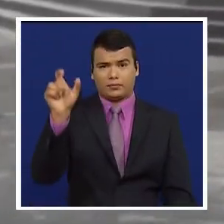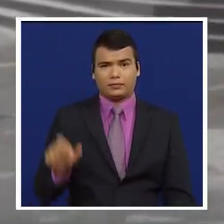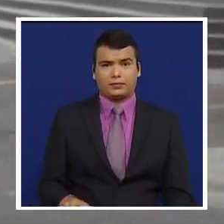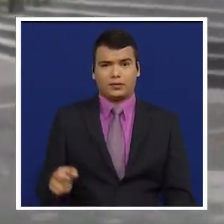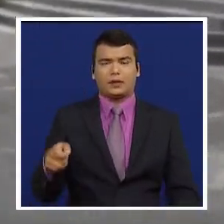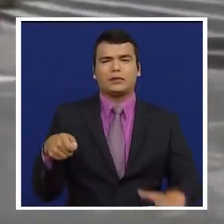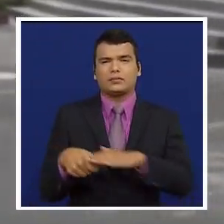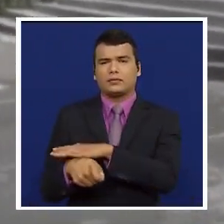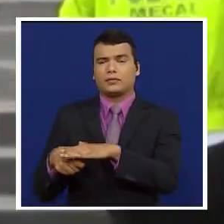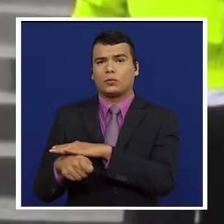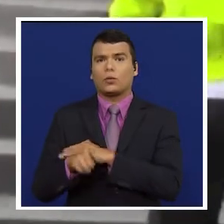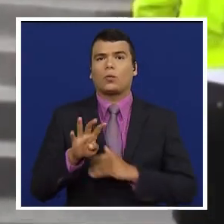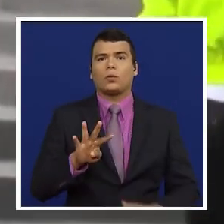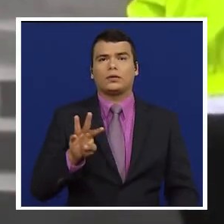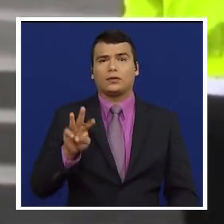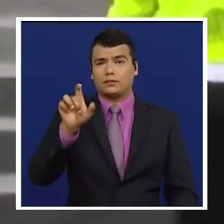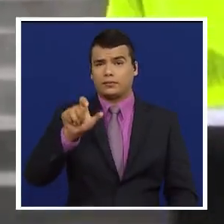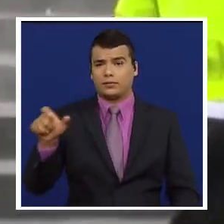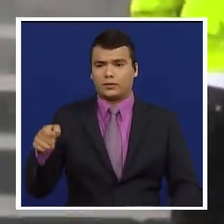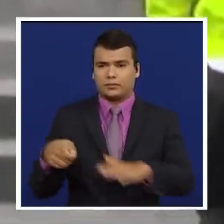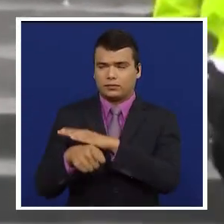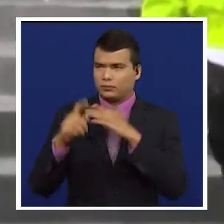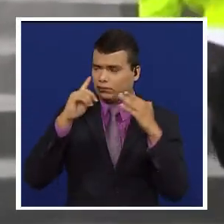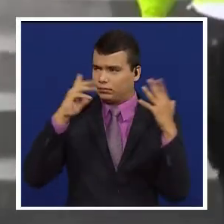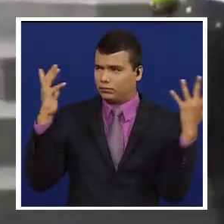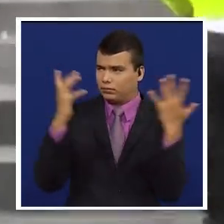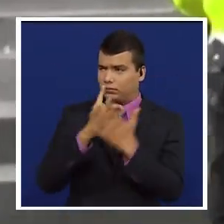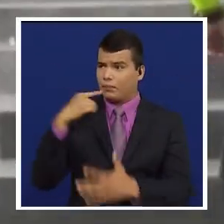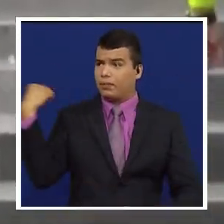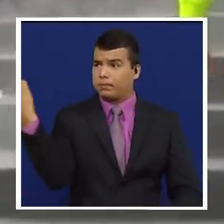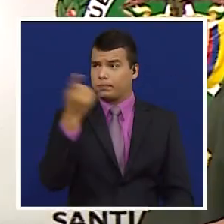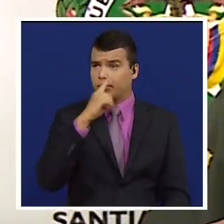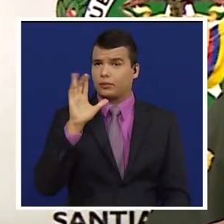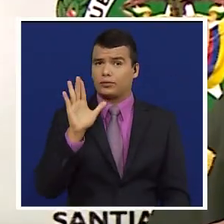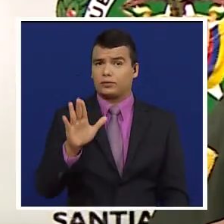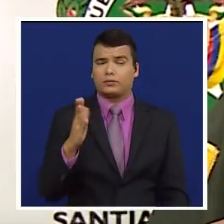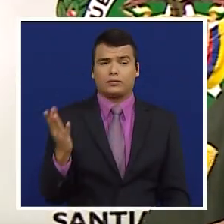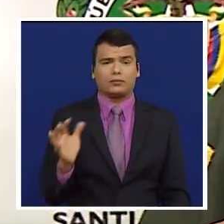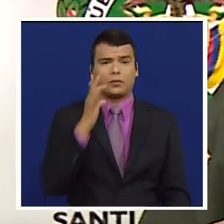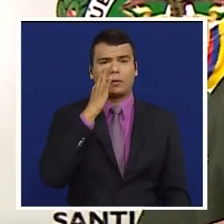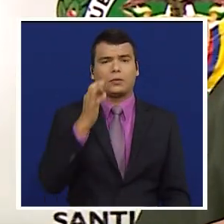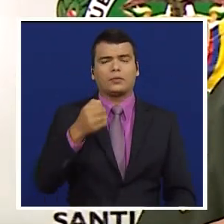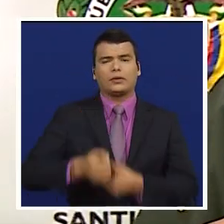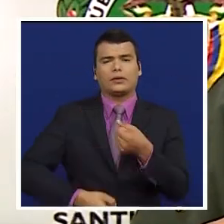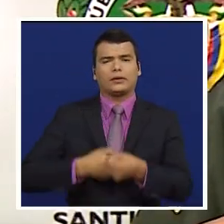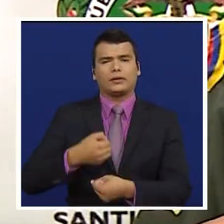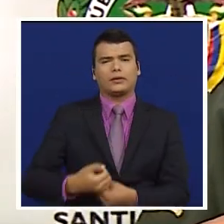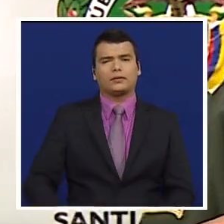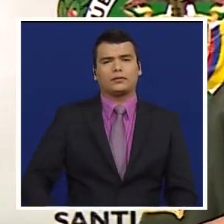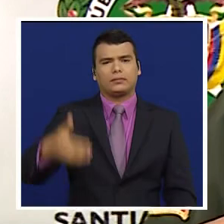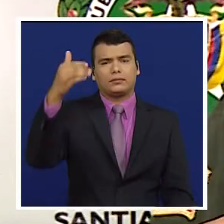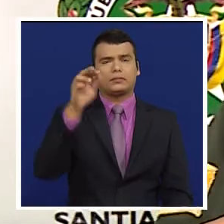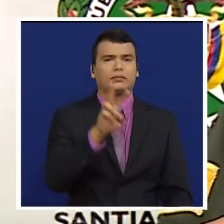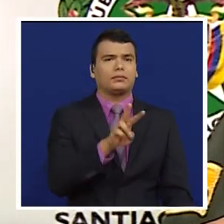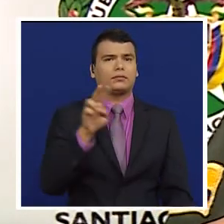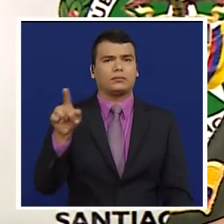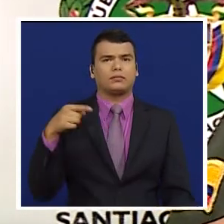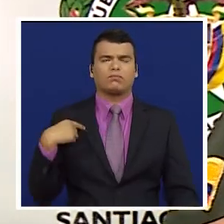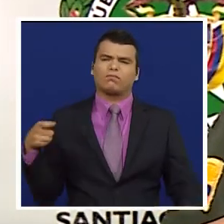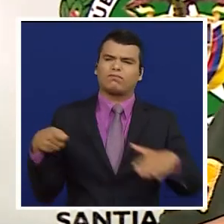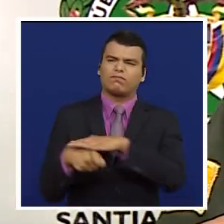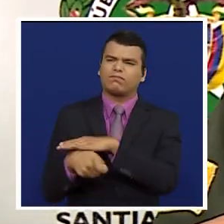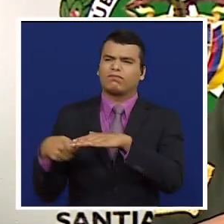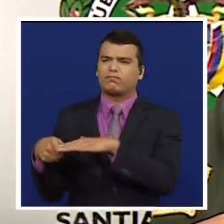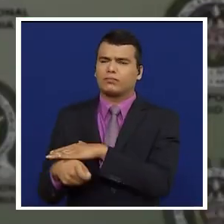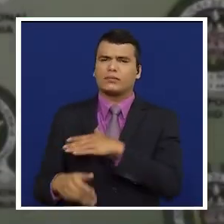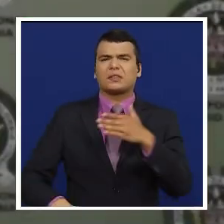de 43 homicidios, también dejó sorprendida a la opinión pública. Un hombre de 22 años que también inicia su actividad criminal desde